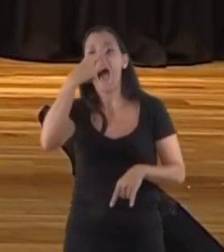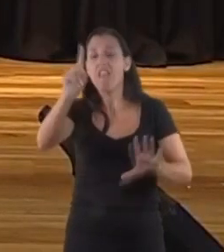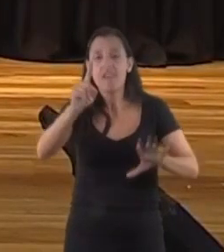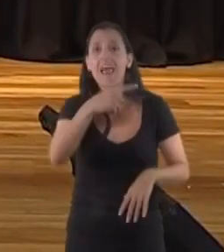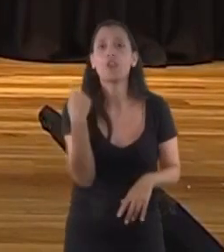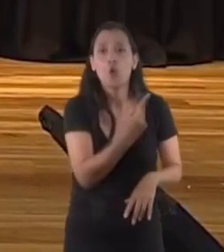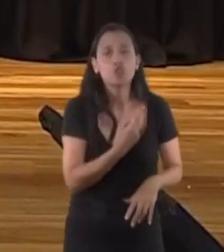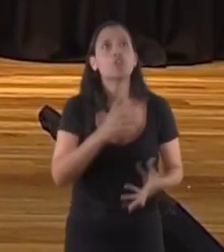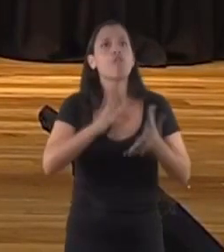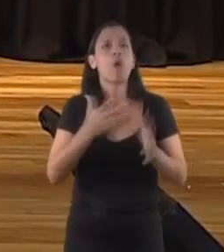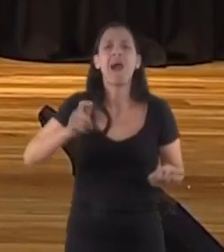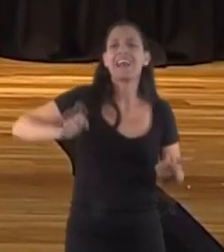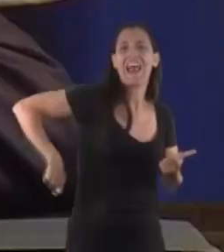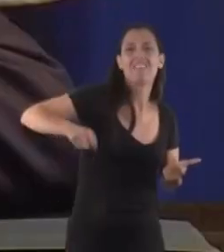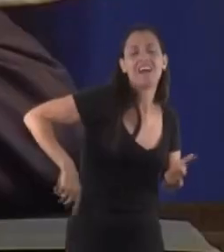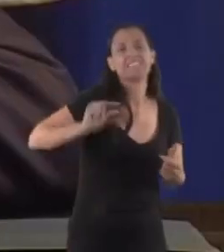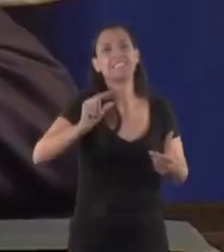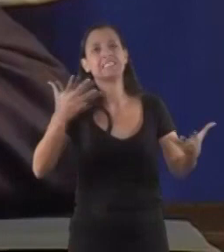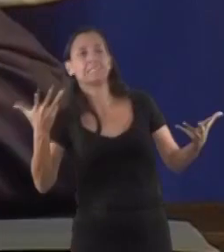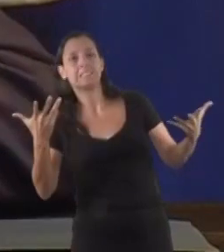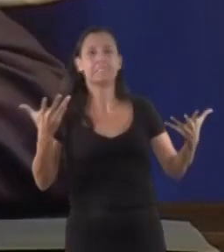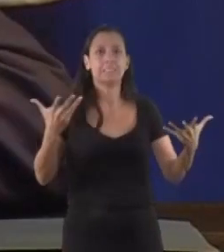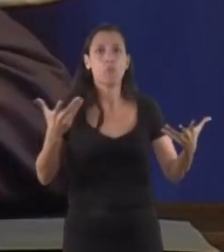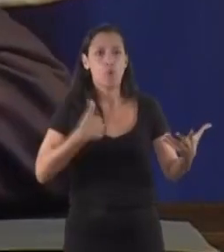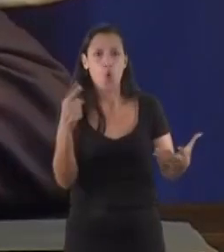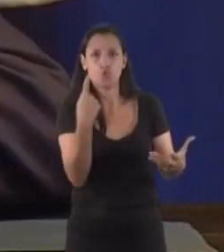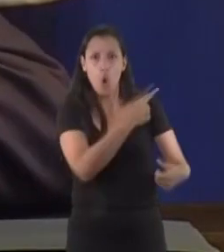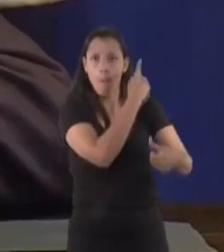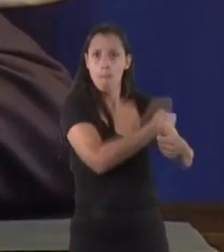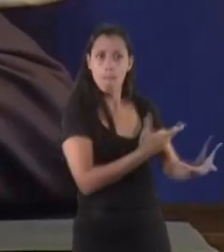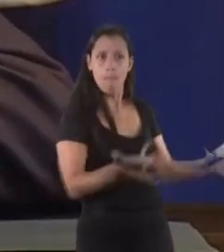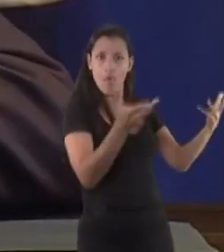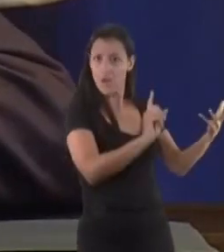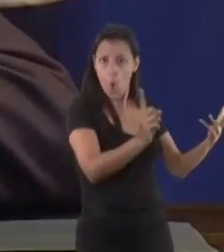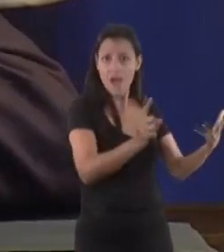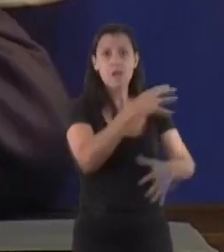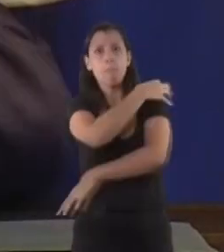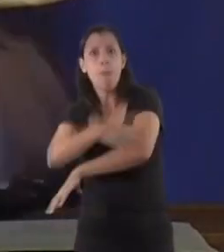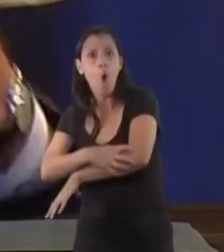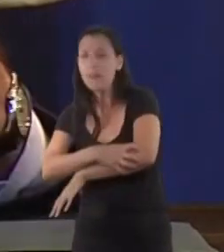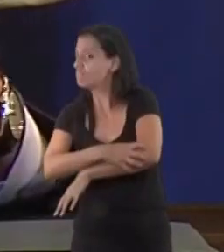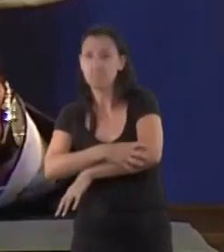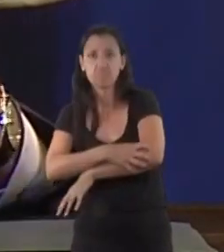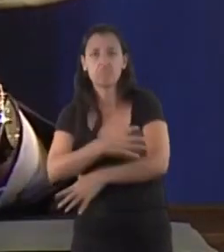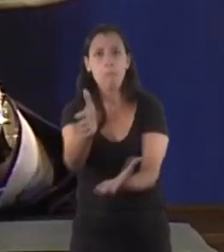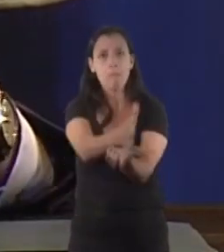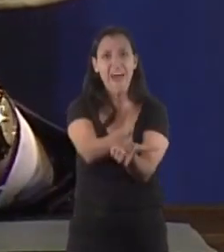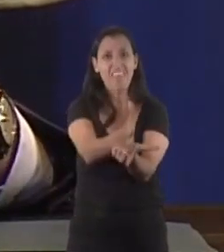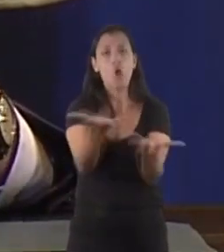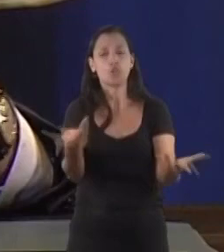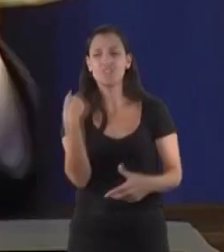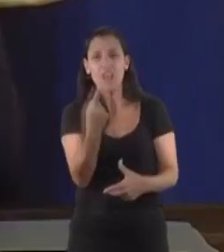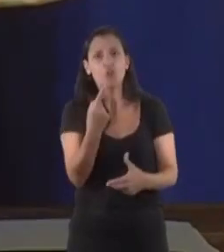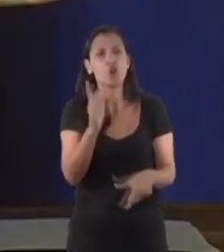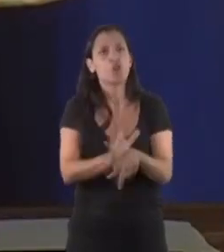quedando atrapados en una suerte de limbo, porque no somos ni poderosos ni pobres. Y entonces a nosotros nos sacan un montón de